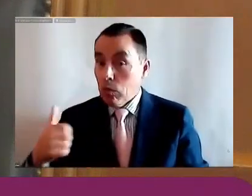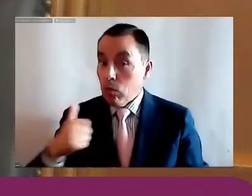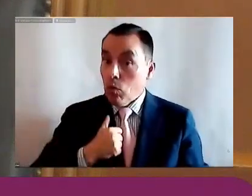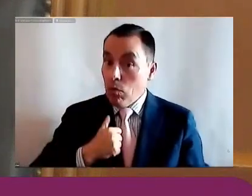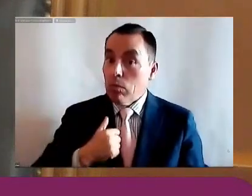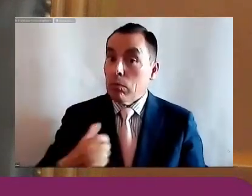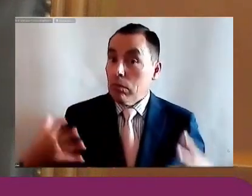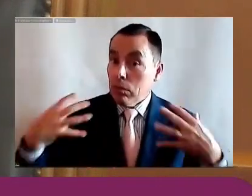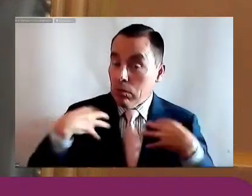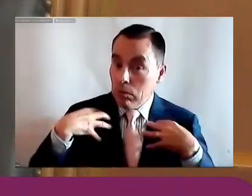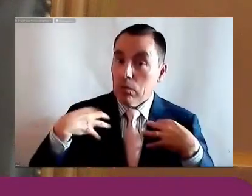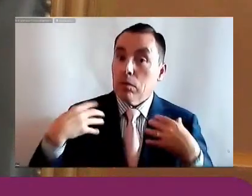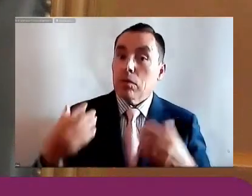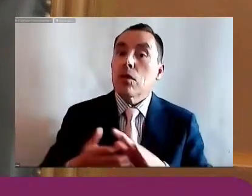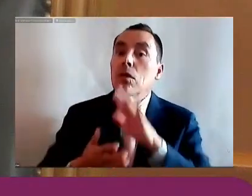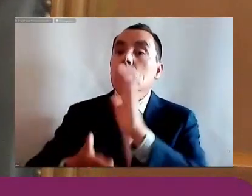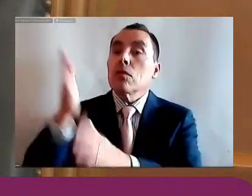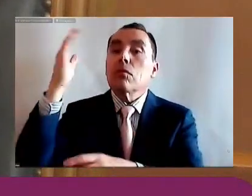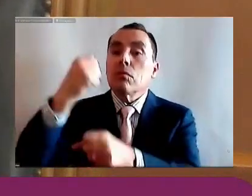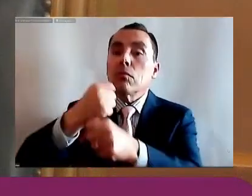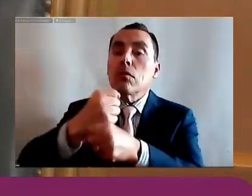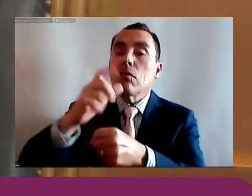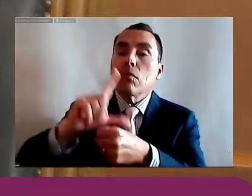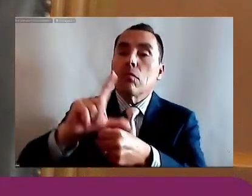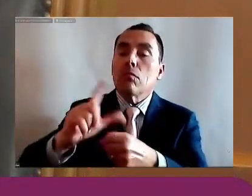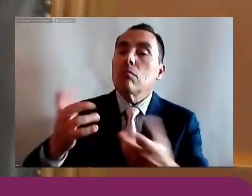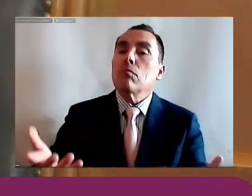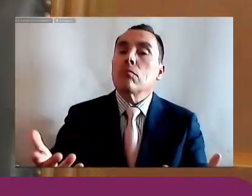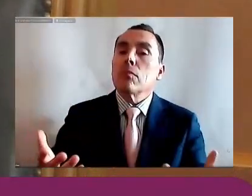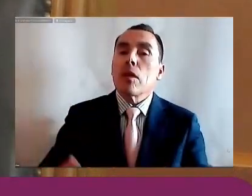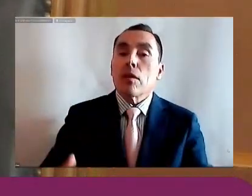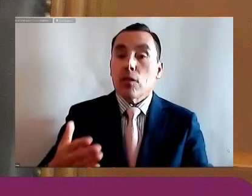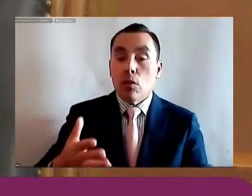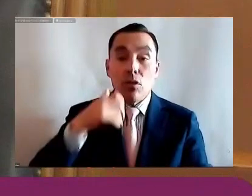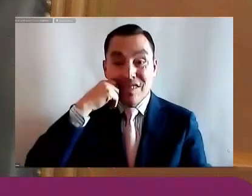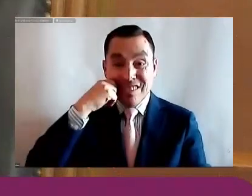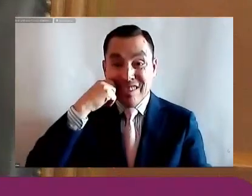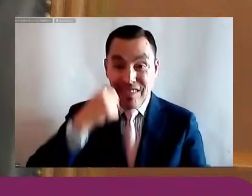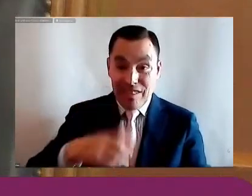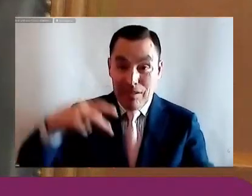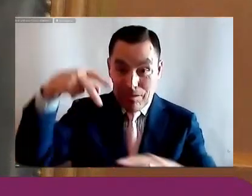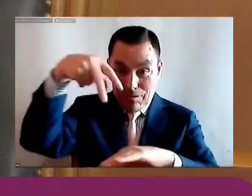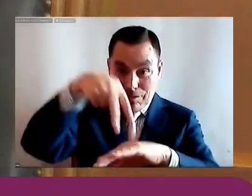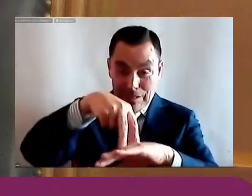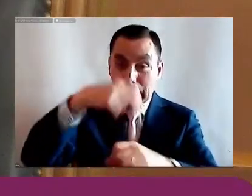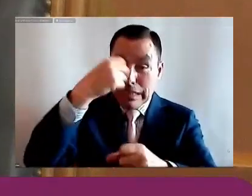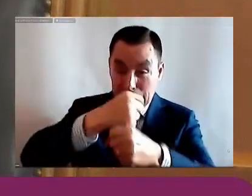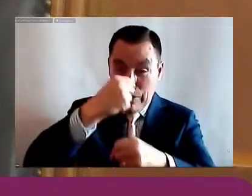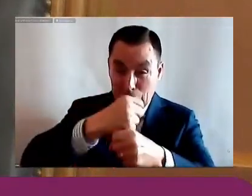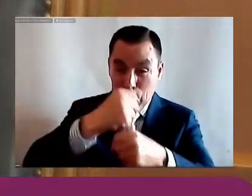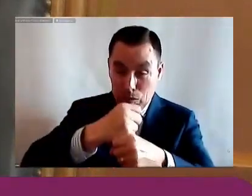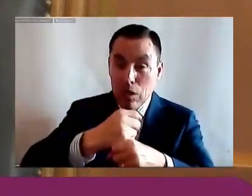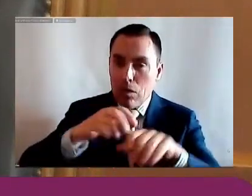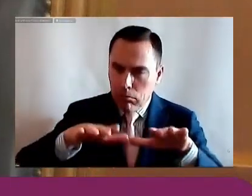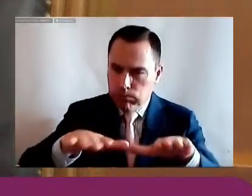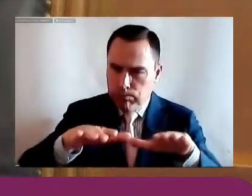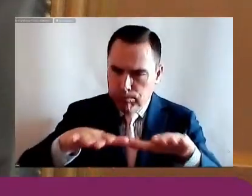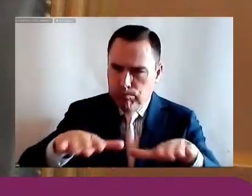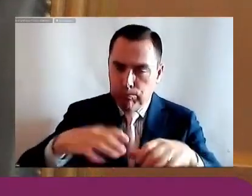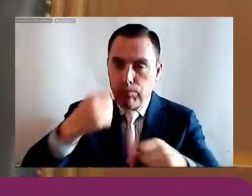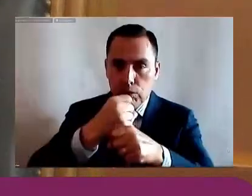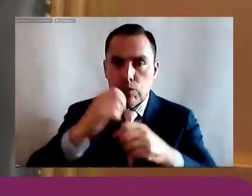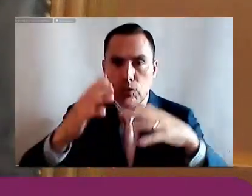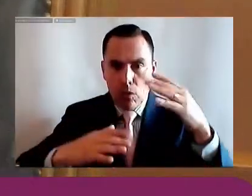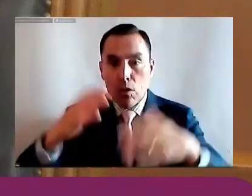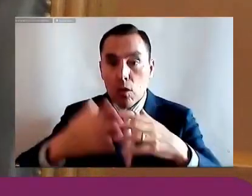responsabilidades y salgan del espacio laboral. Porque la presencialidad, el estar en el espacio laboral, es lo que a uno le da patrimonio